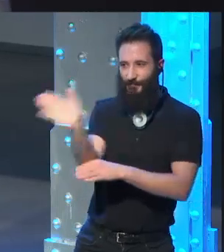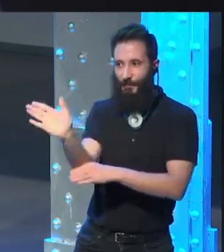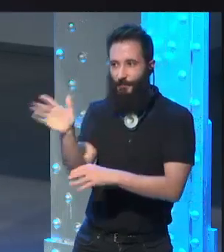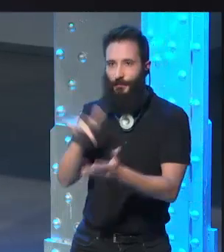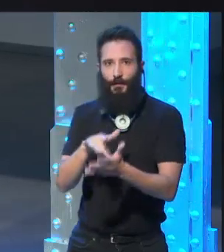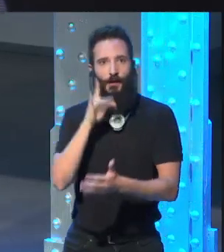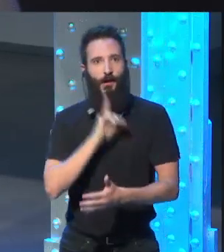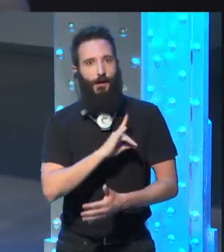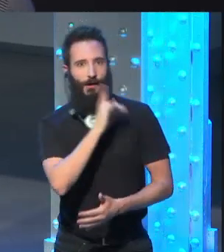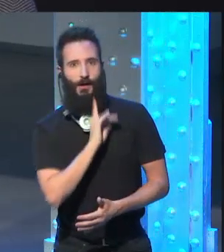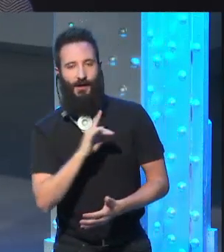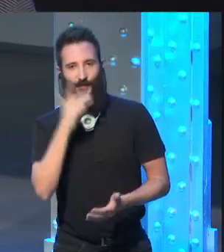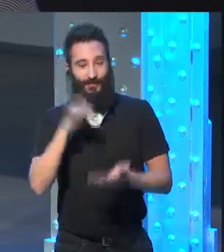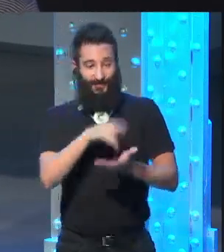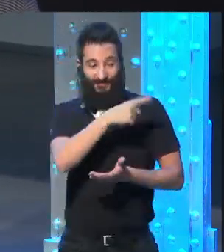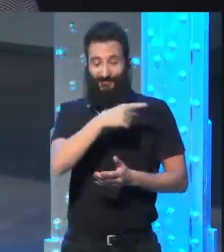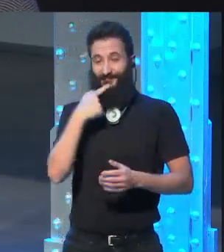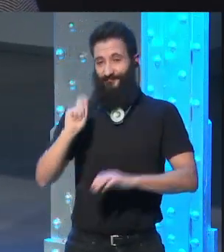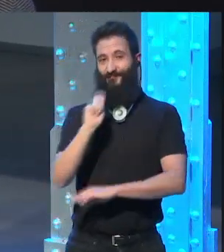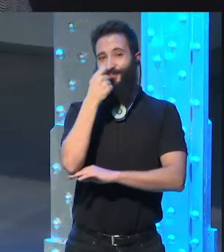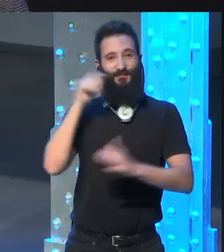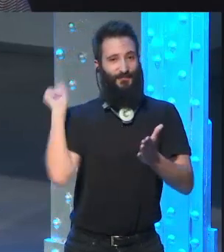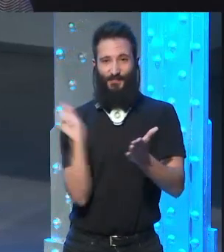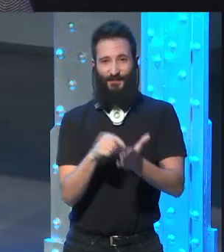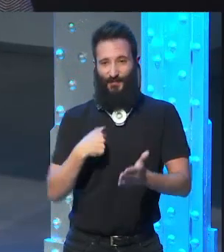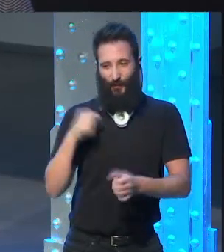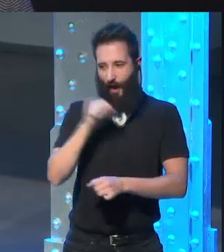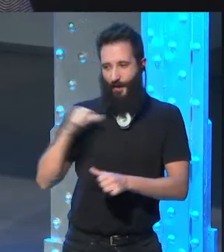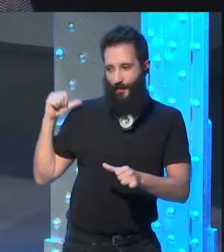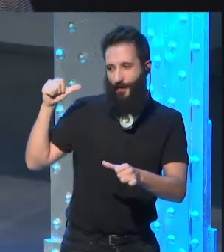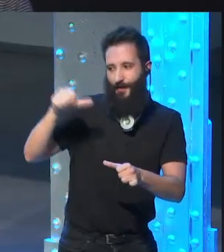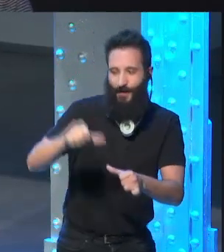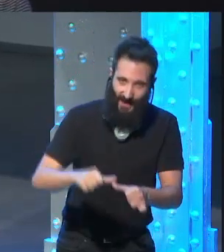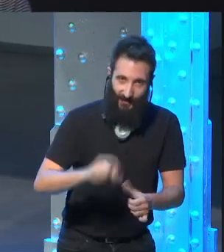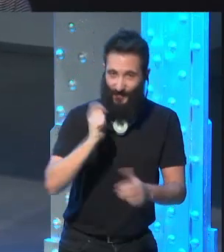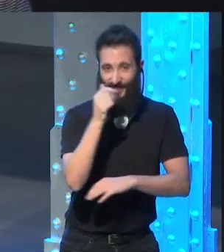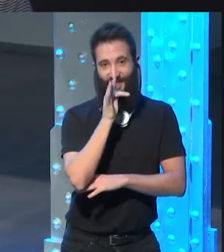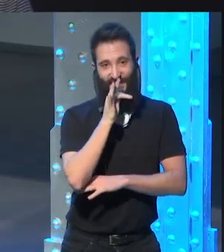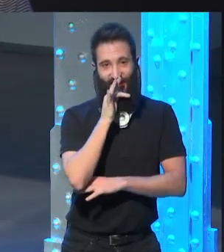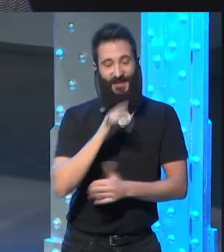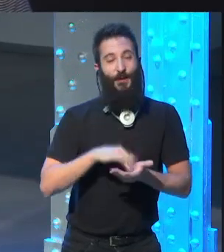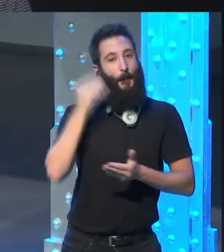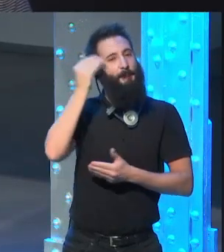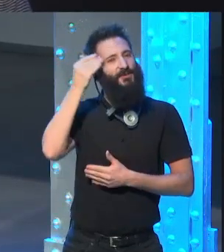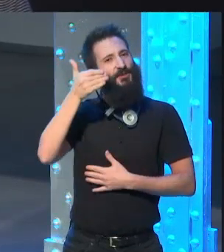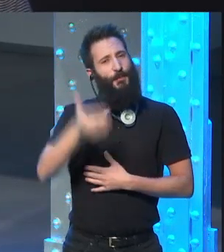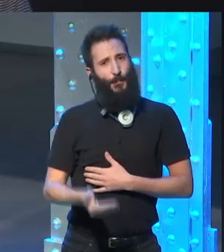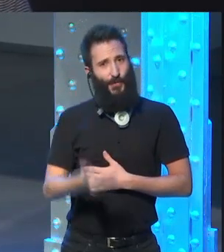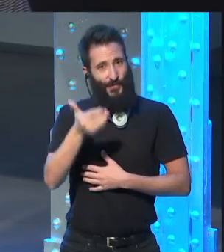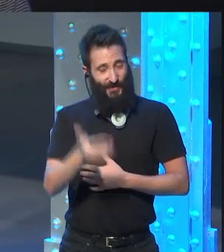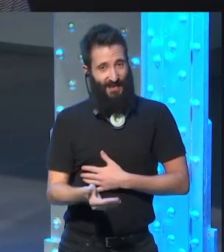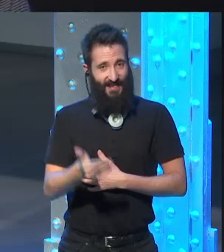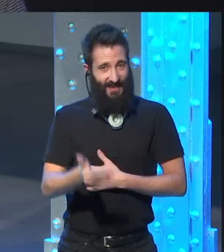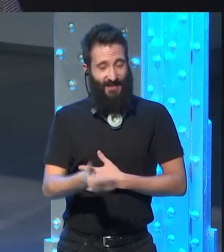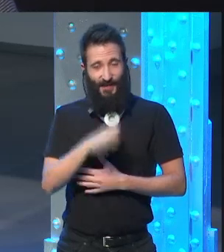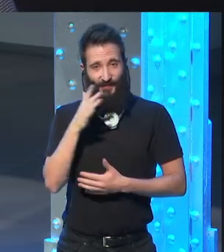en un momento lo que no he conseguido yo en un montón de años. Y bueno, pues sí creo que es importante y creo que